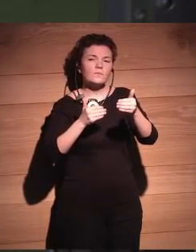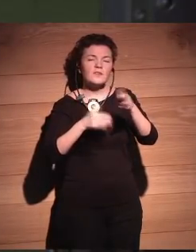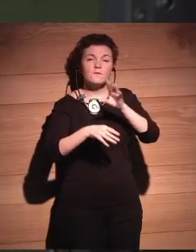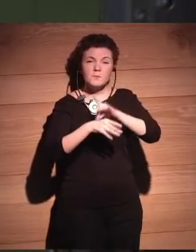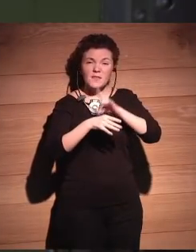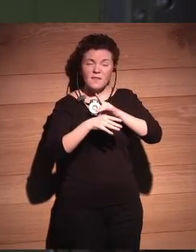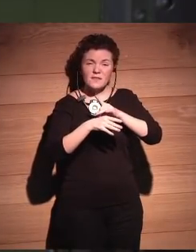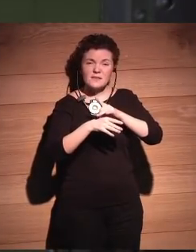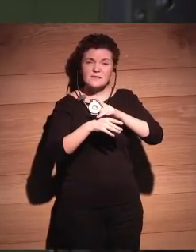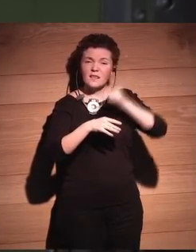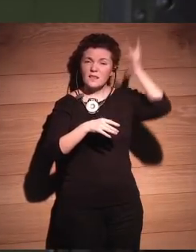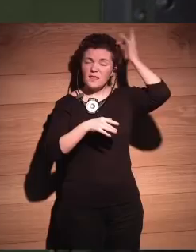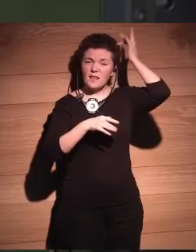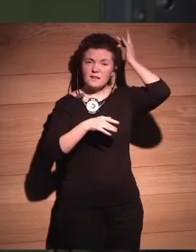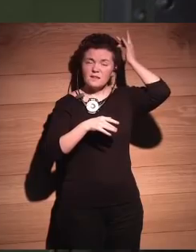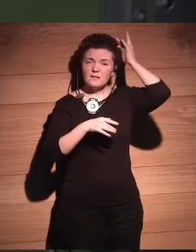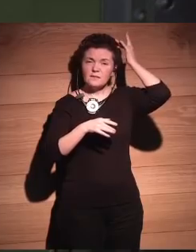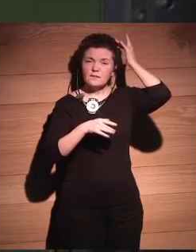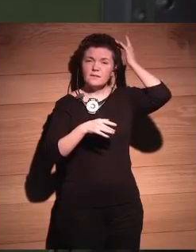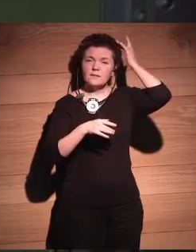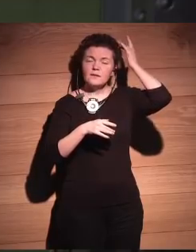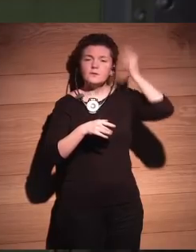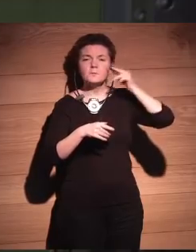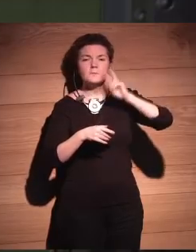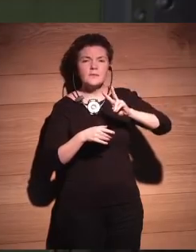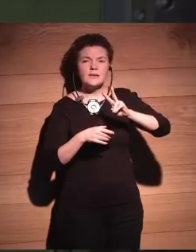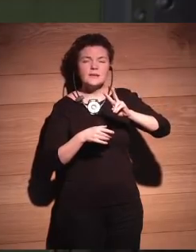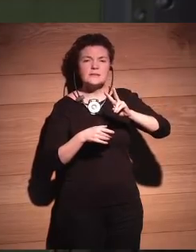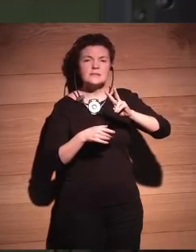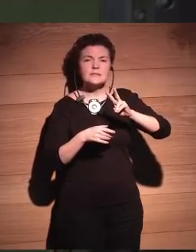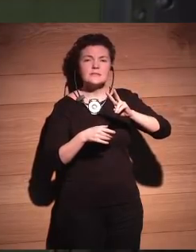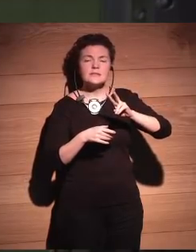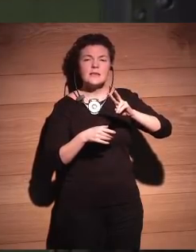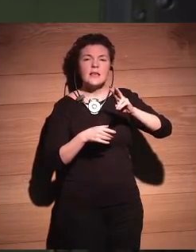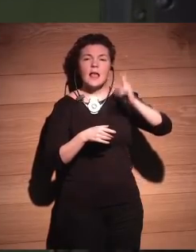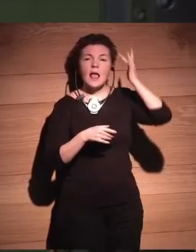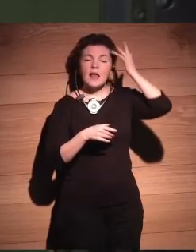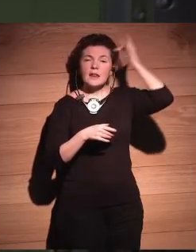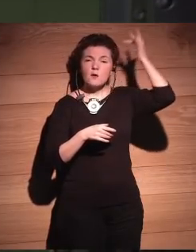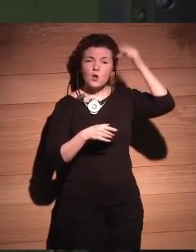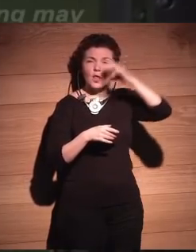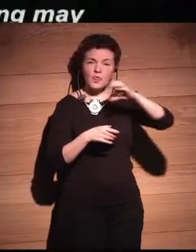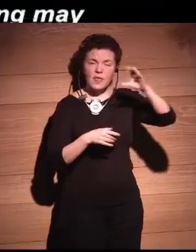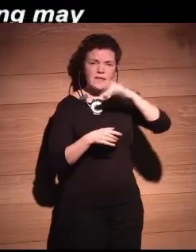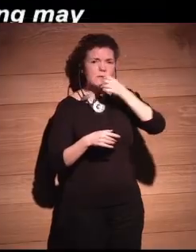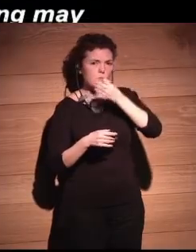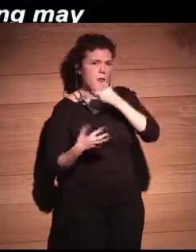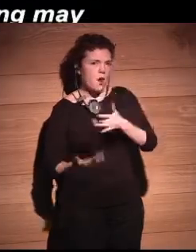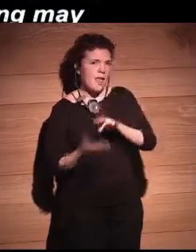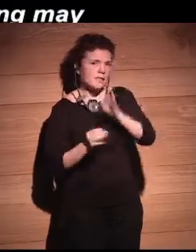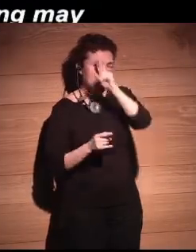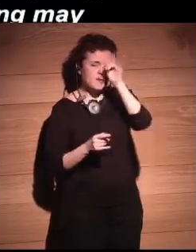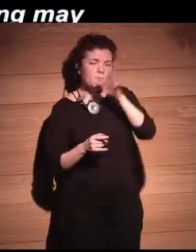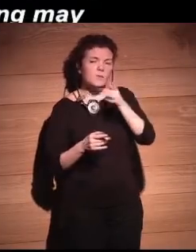de las enfermedades neurológicas, vemos que el padre de la neurociencia, y bueno, está muy bien que estemos en Madrid porque